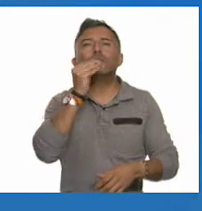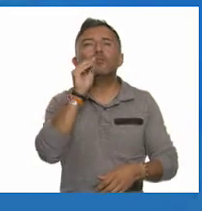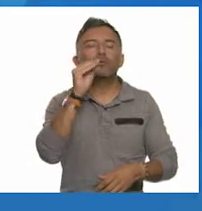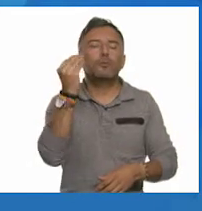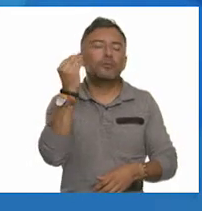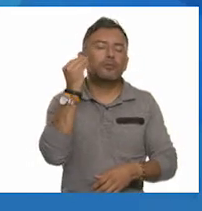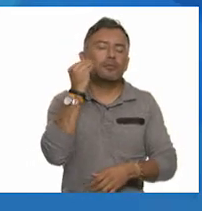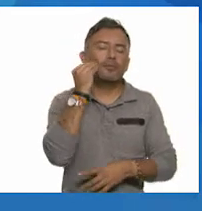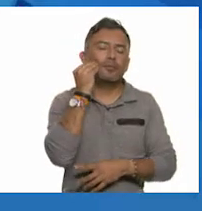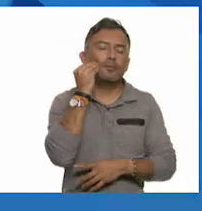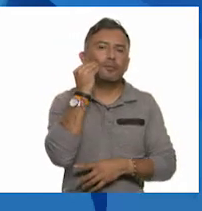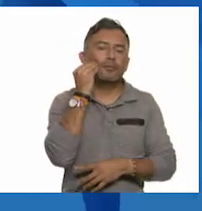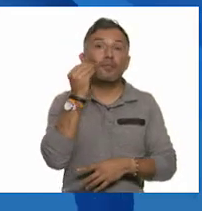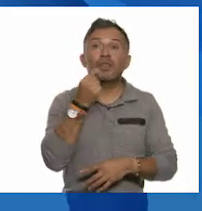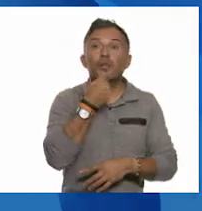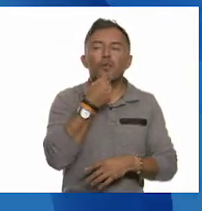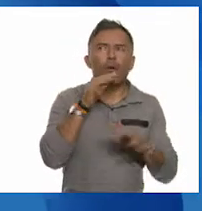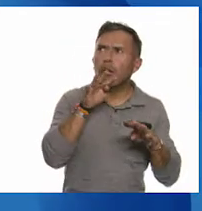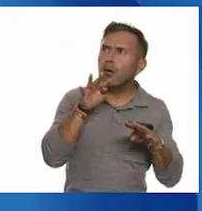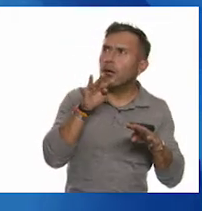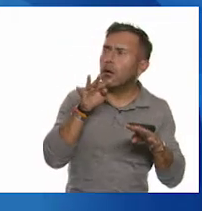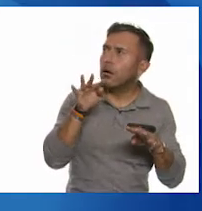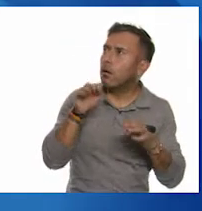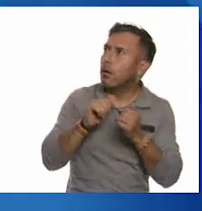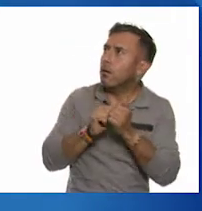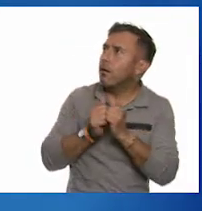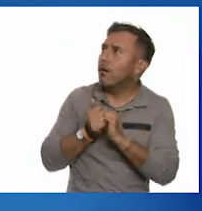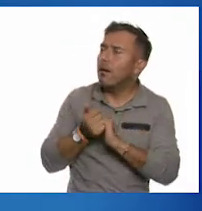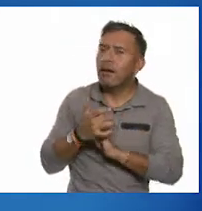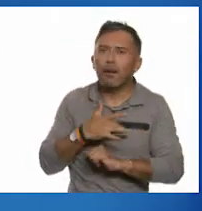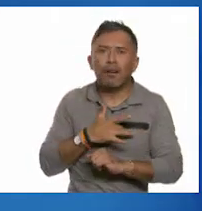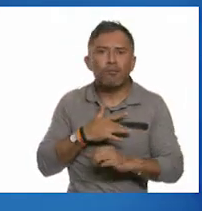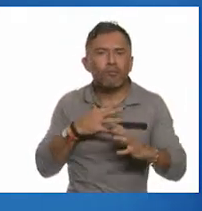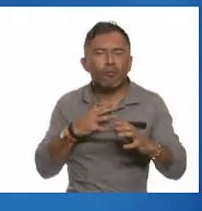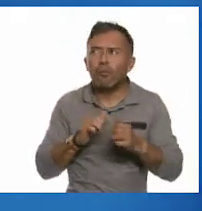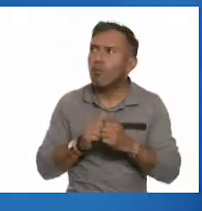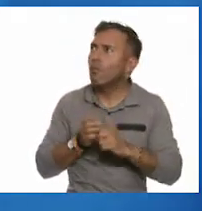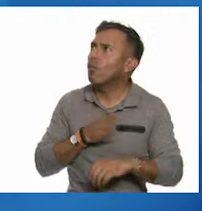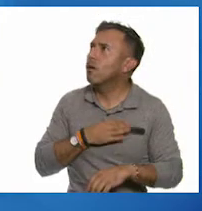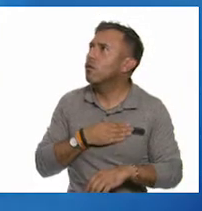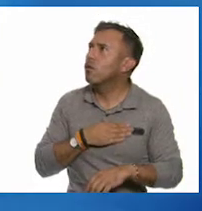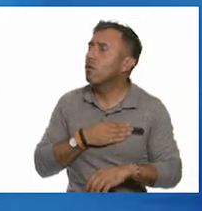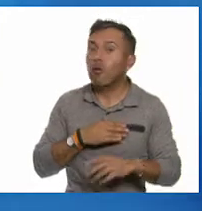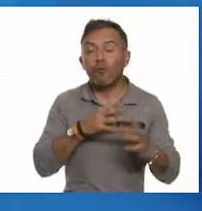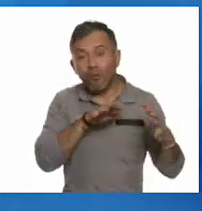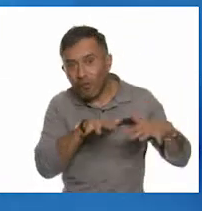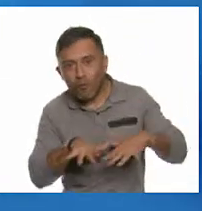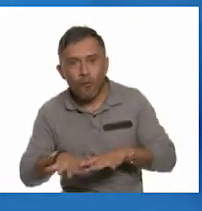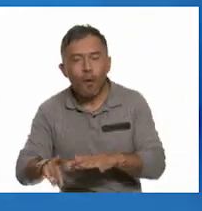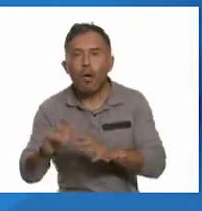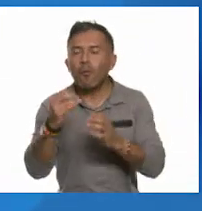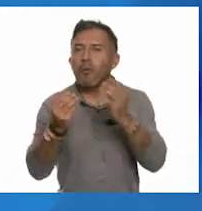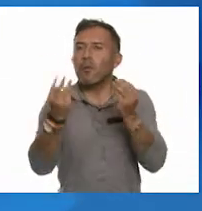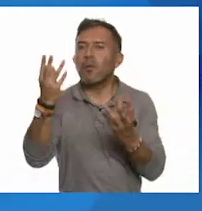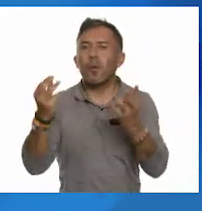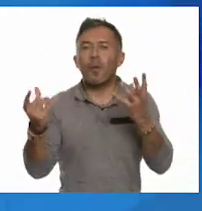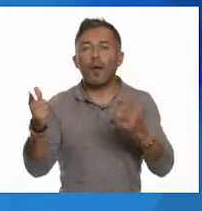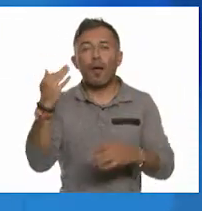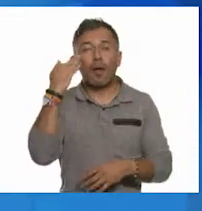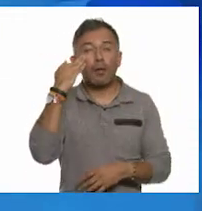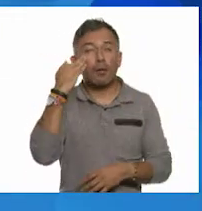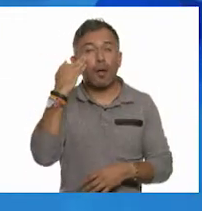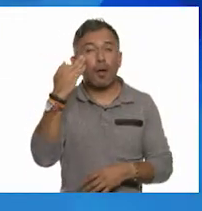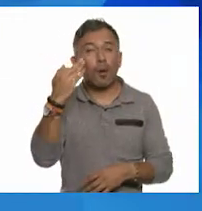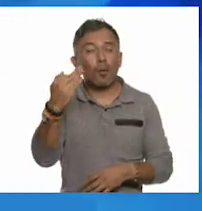niños comprobaron que el gigante se había vuelto bueno, regresaron corriendo al jardín y la primavera volvió con ellos. Pasó el tiempo y